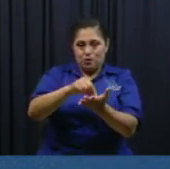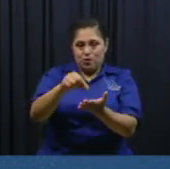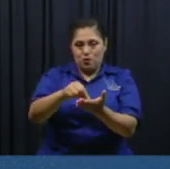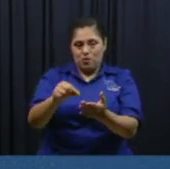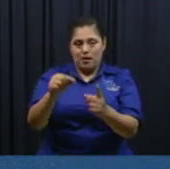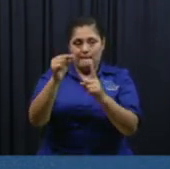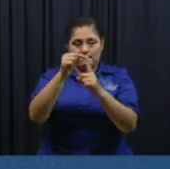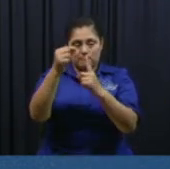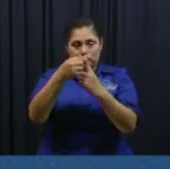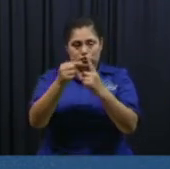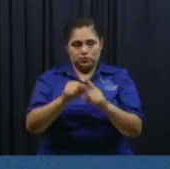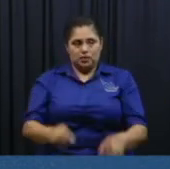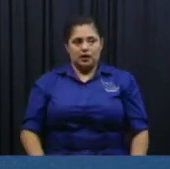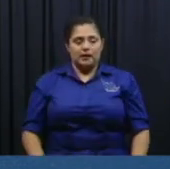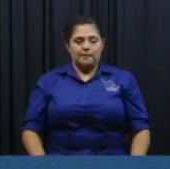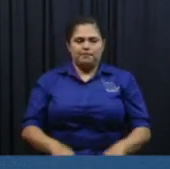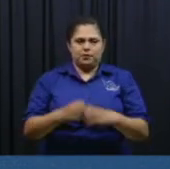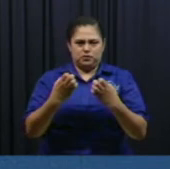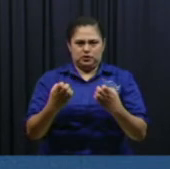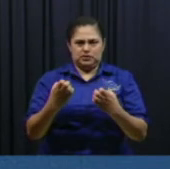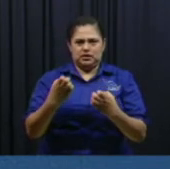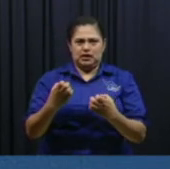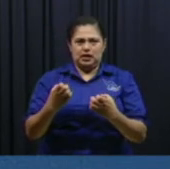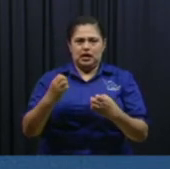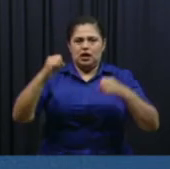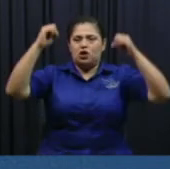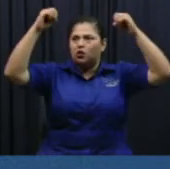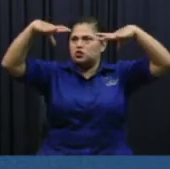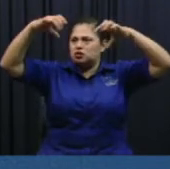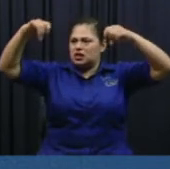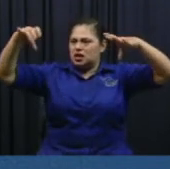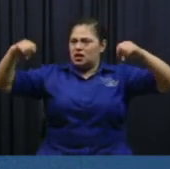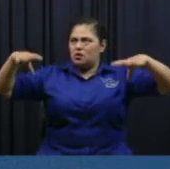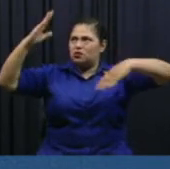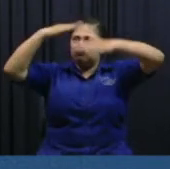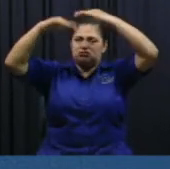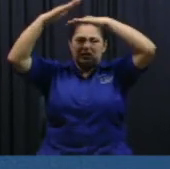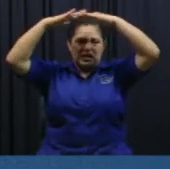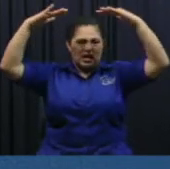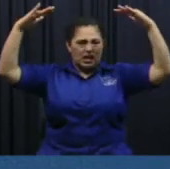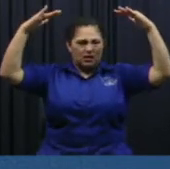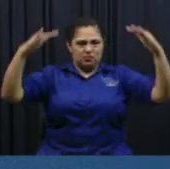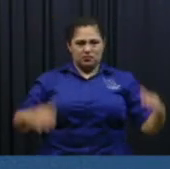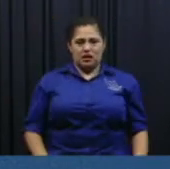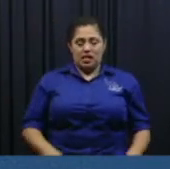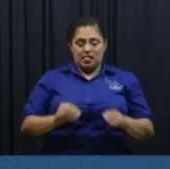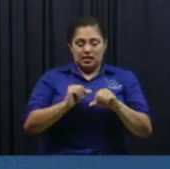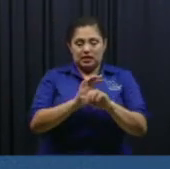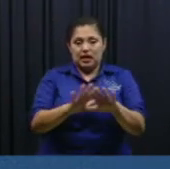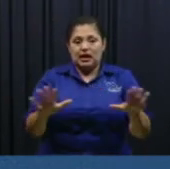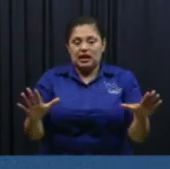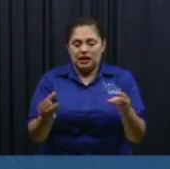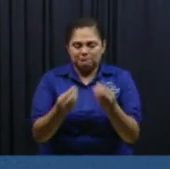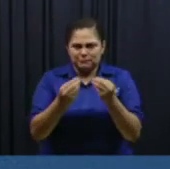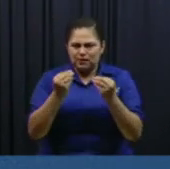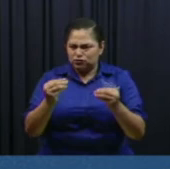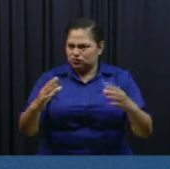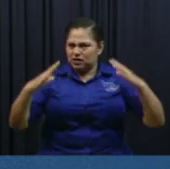varias cosas Rocío cielo grosura erets tierra y también abundancia